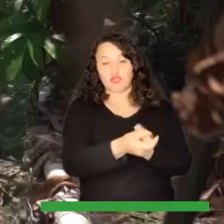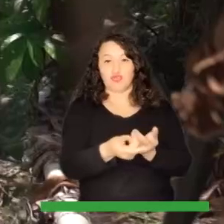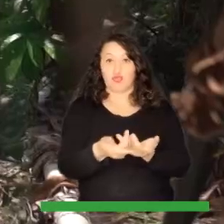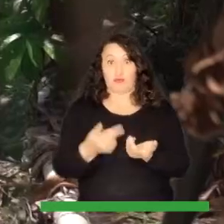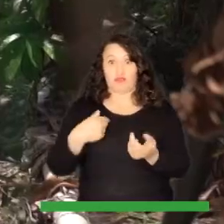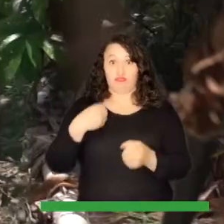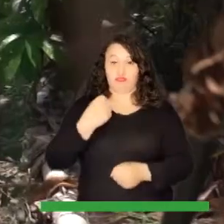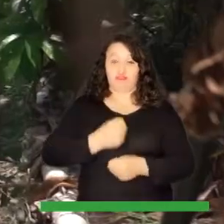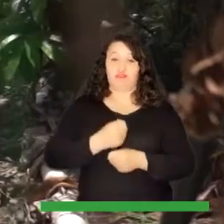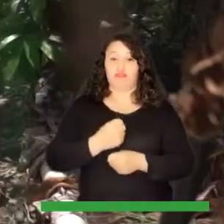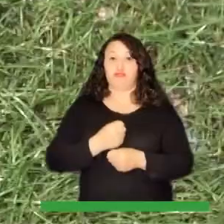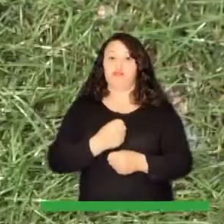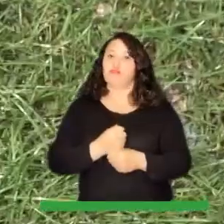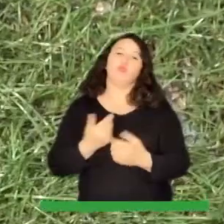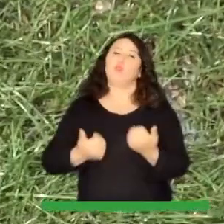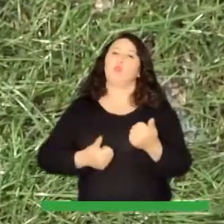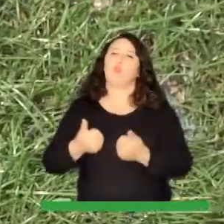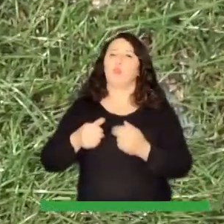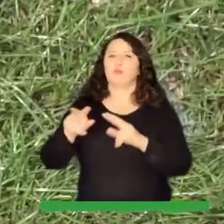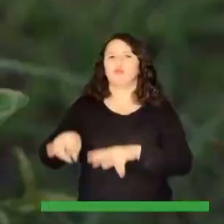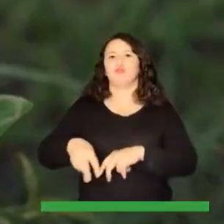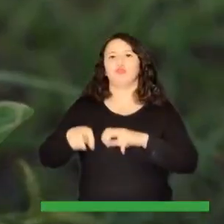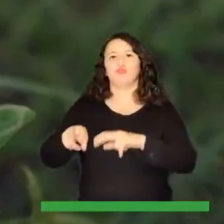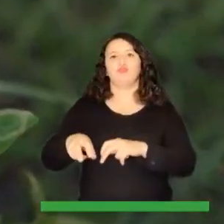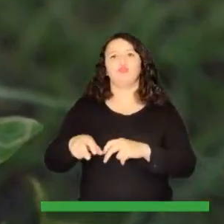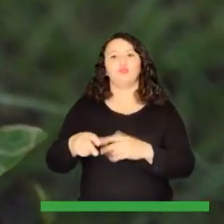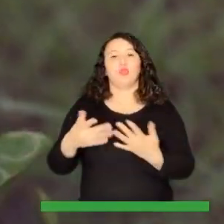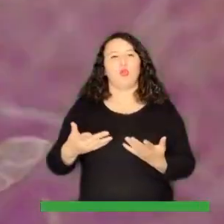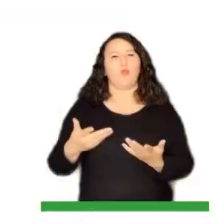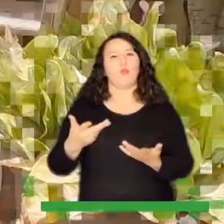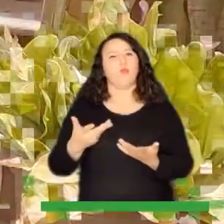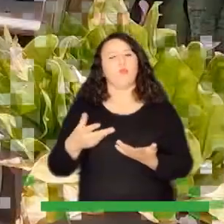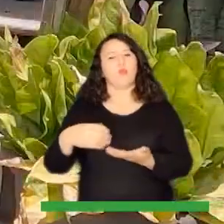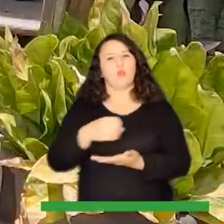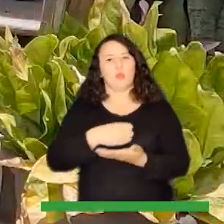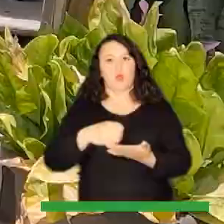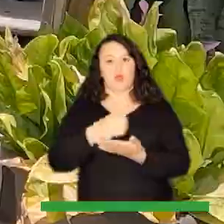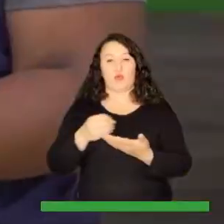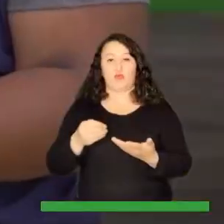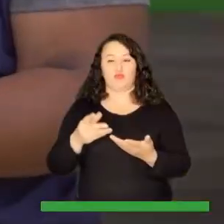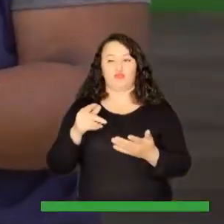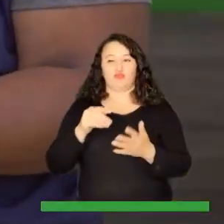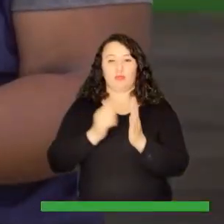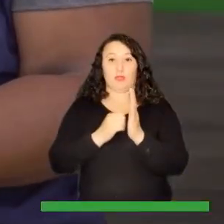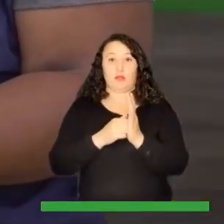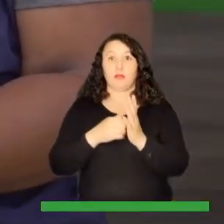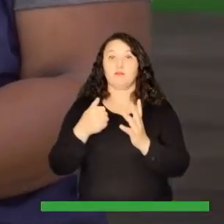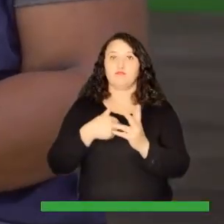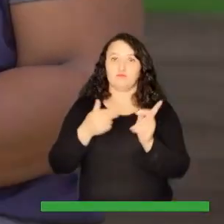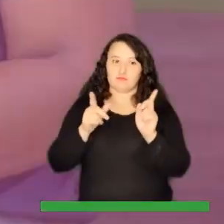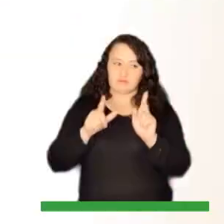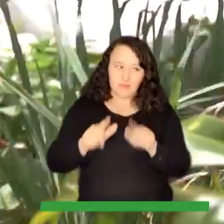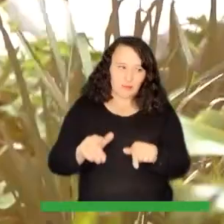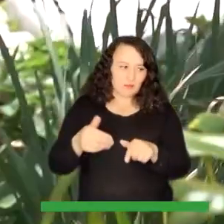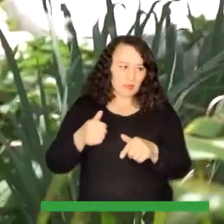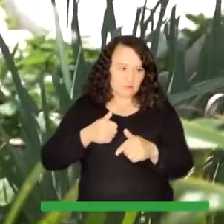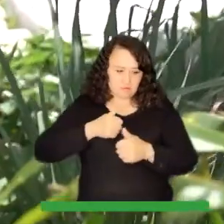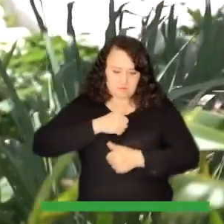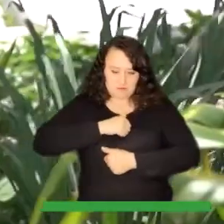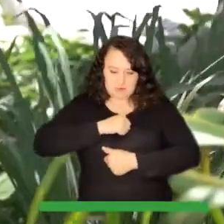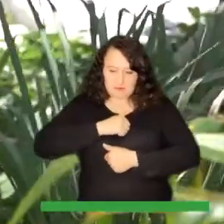Como estoy trabajando en la parte de agroecología y la parte de los bioinsumos, he tratado de empezar a replicar